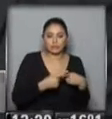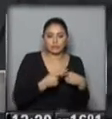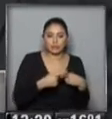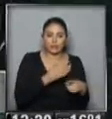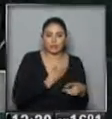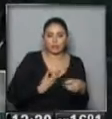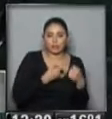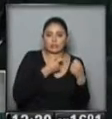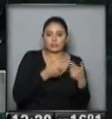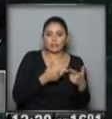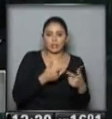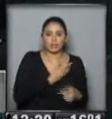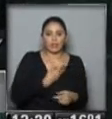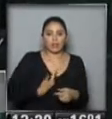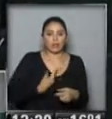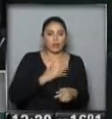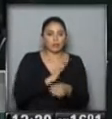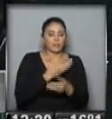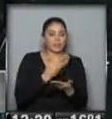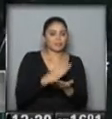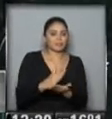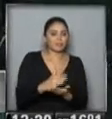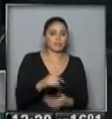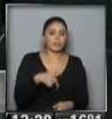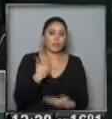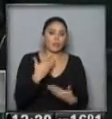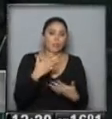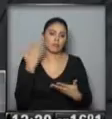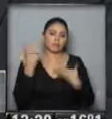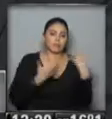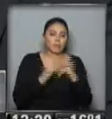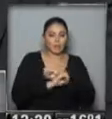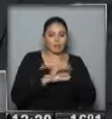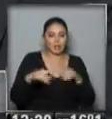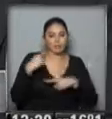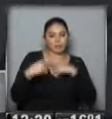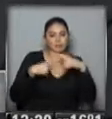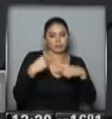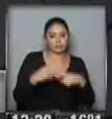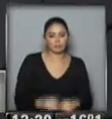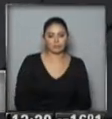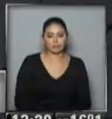cada vez va a estar más ausente, hay riesgo de que esto siga agravándose en el futuro, ya, en el futuro inmediato.